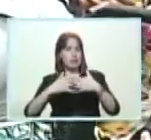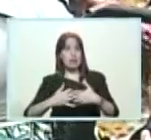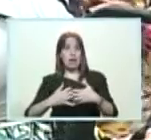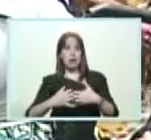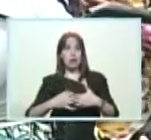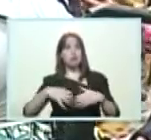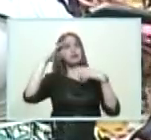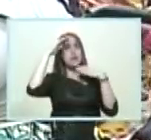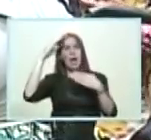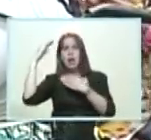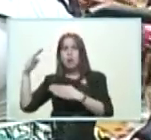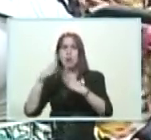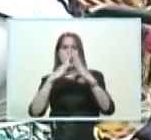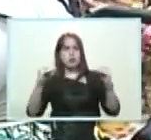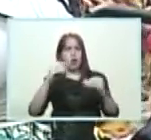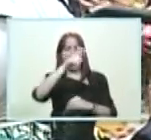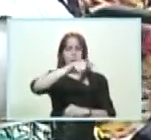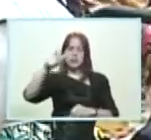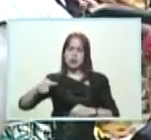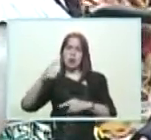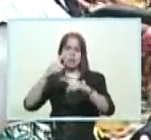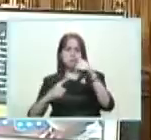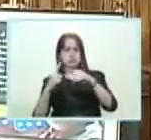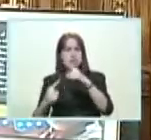Yo saludo a la clase media.